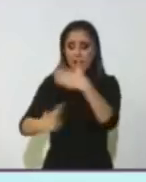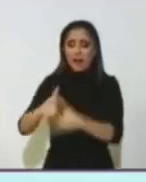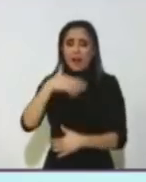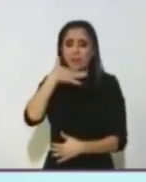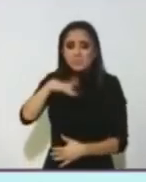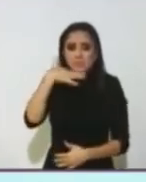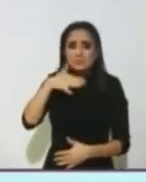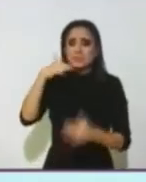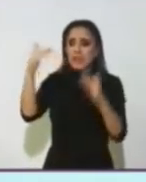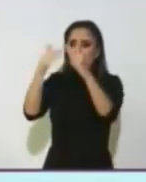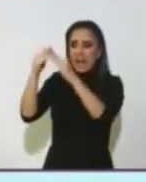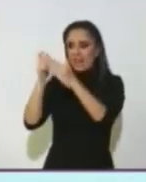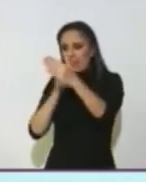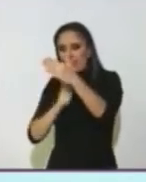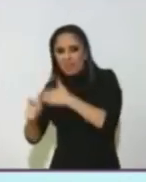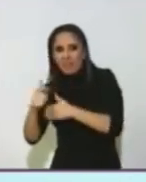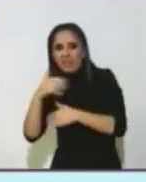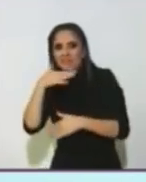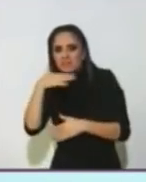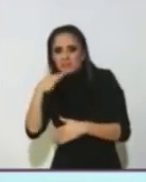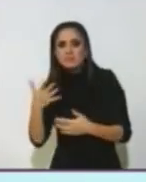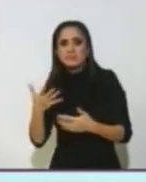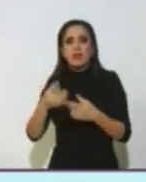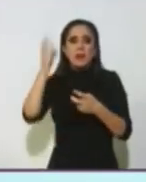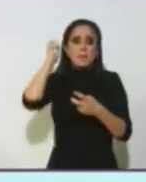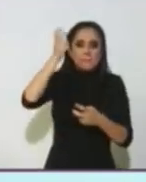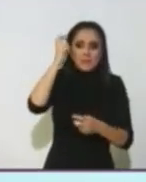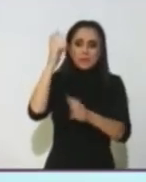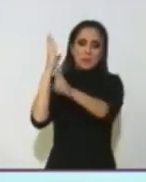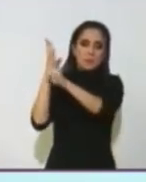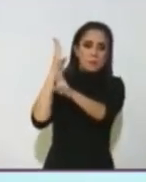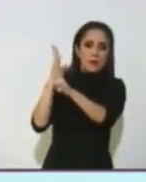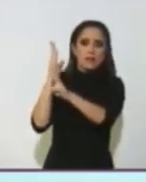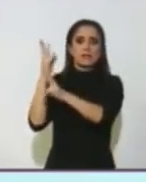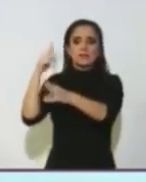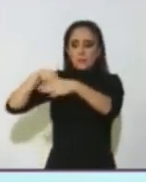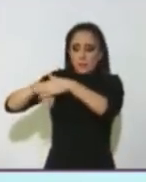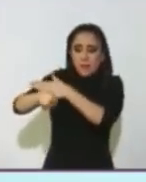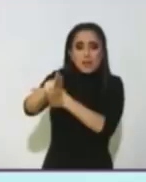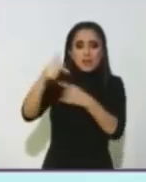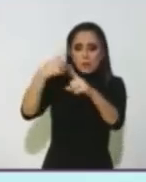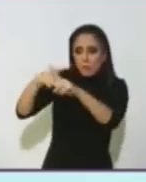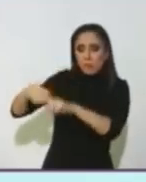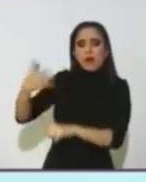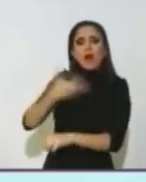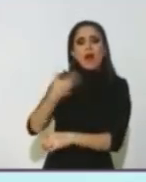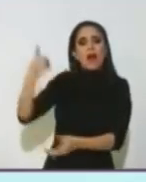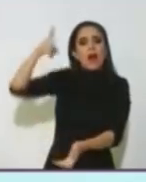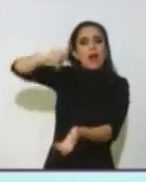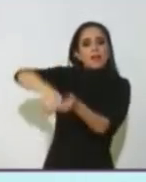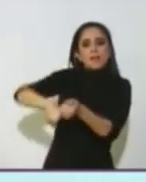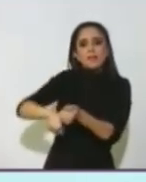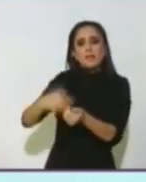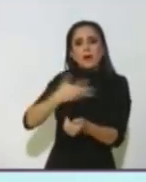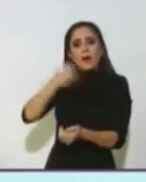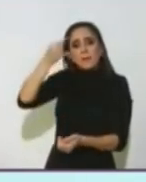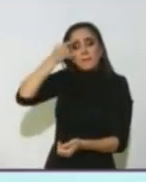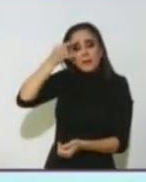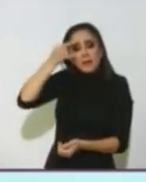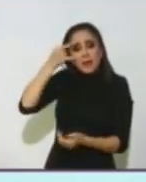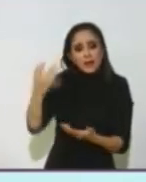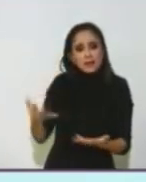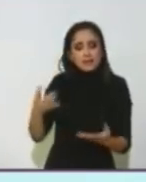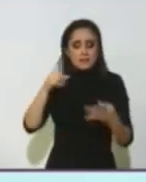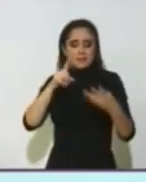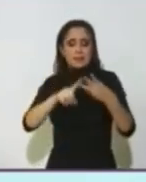inmobiliaria número 2 los microbuses y transporte público abunda el pirataje y además nos estamos quedando sin